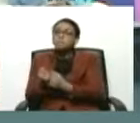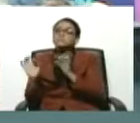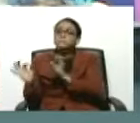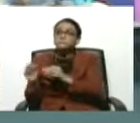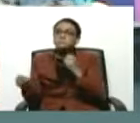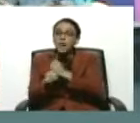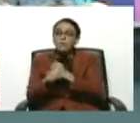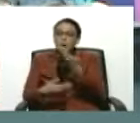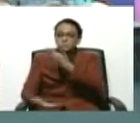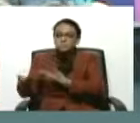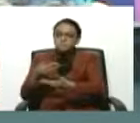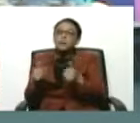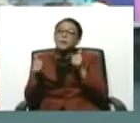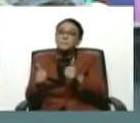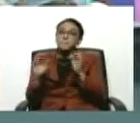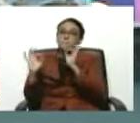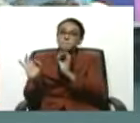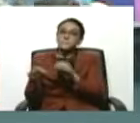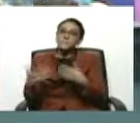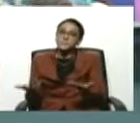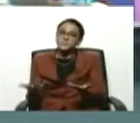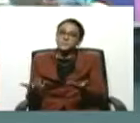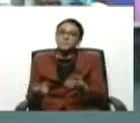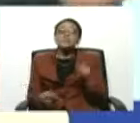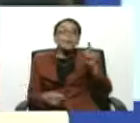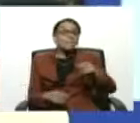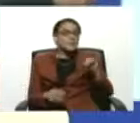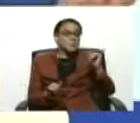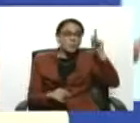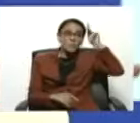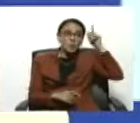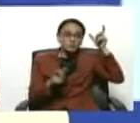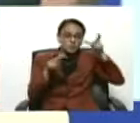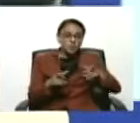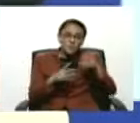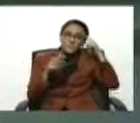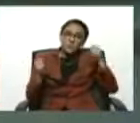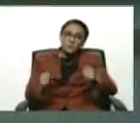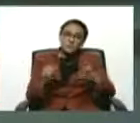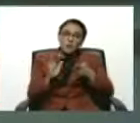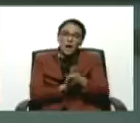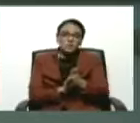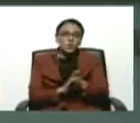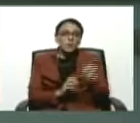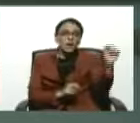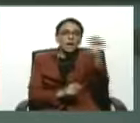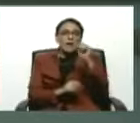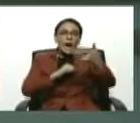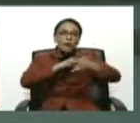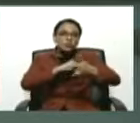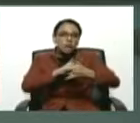y lo que de lo que habló el profesor Lee ayer o David Lee de los vehículos